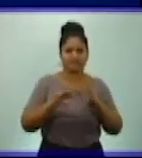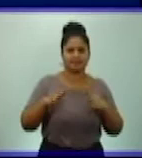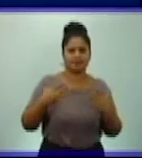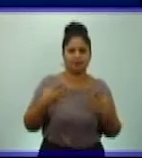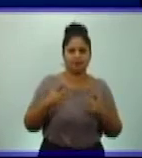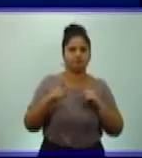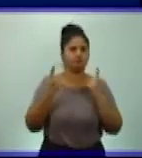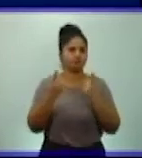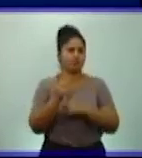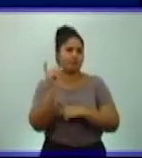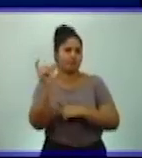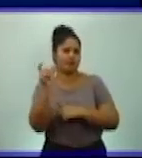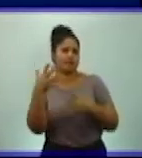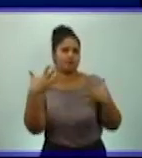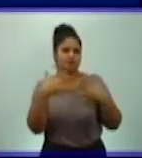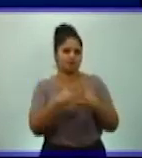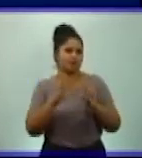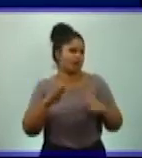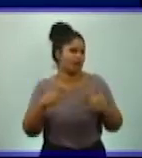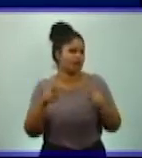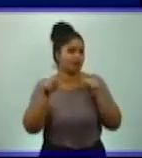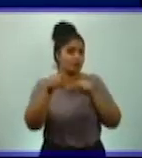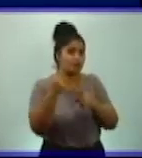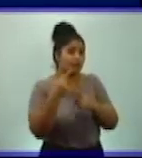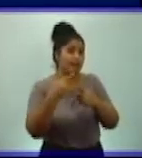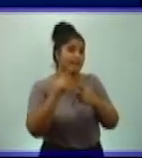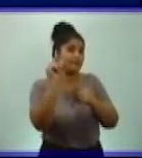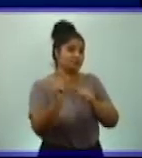no debe sentir. ¿Qué es lo que no debe sentir el amante?